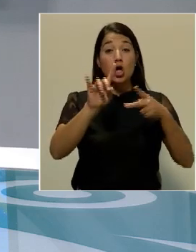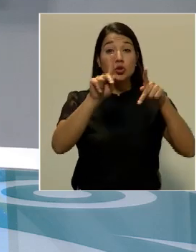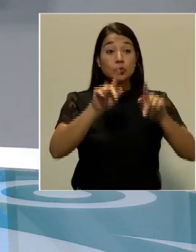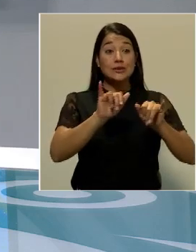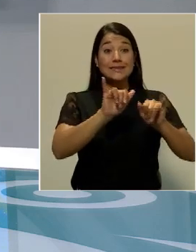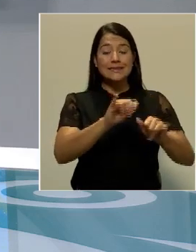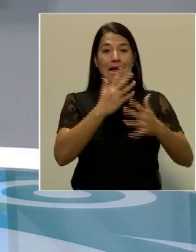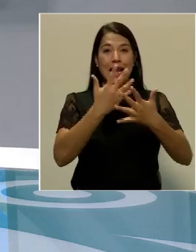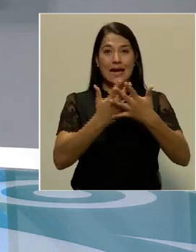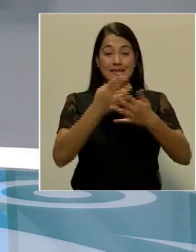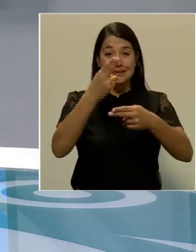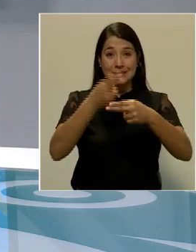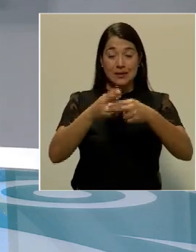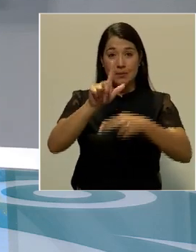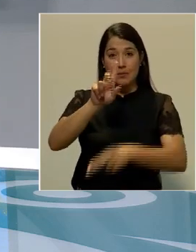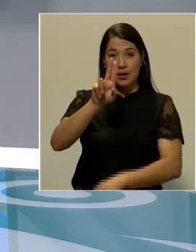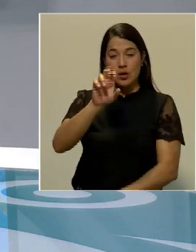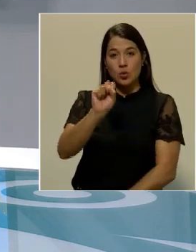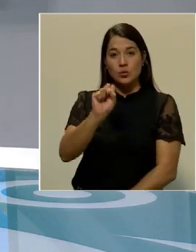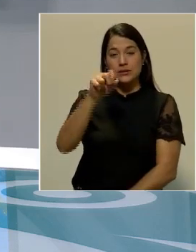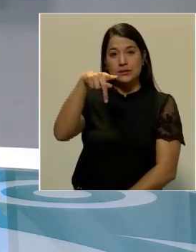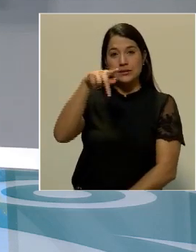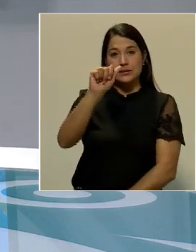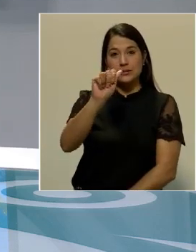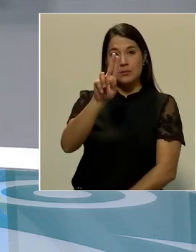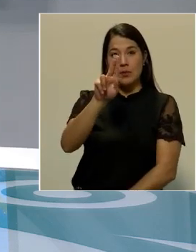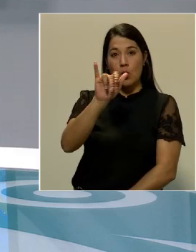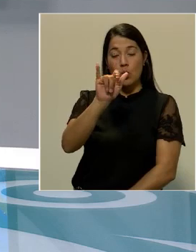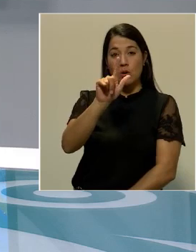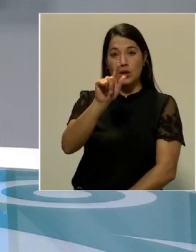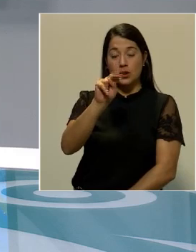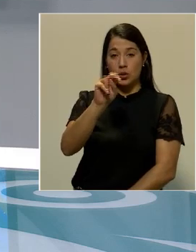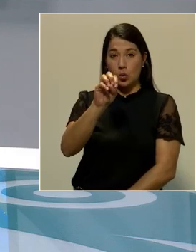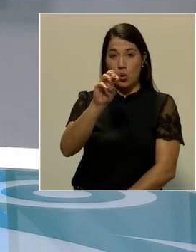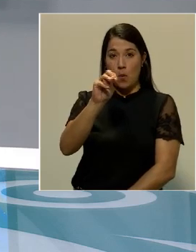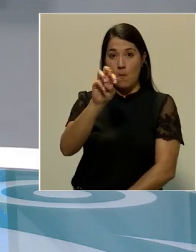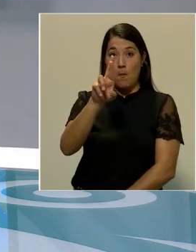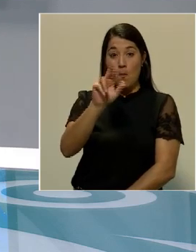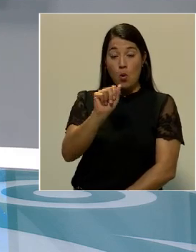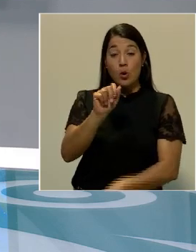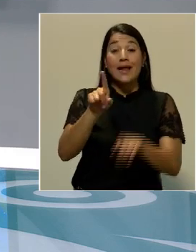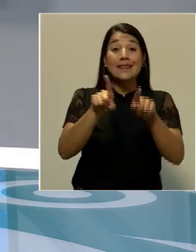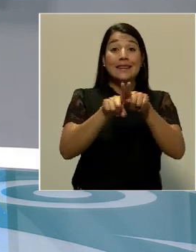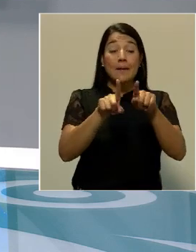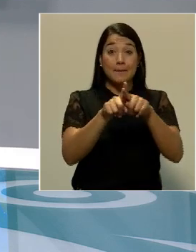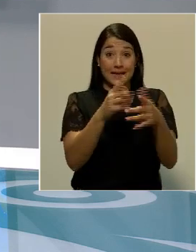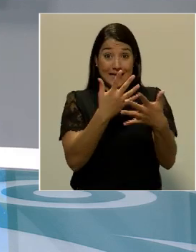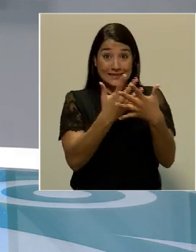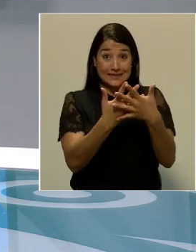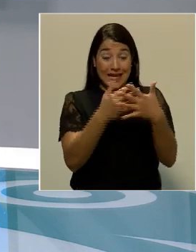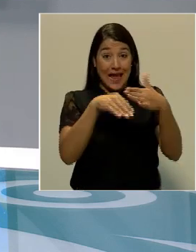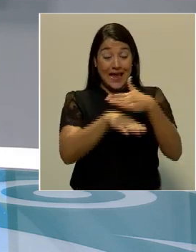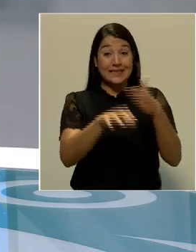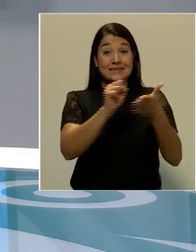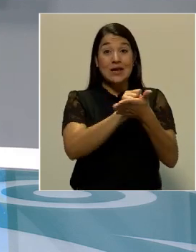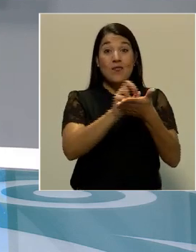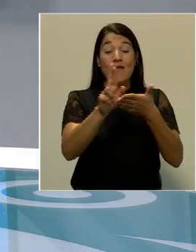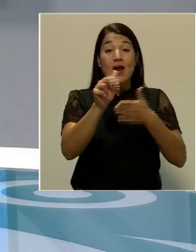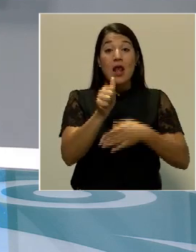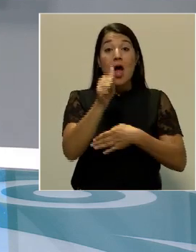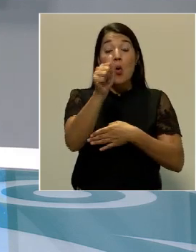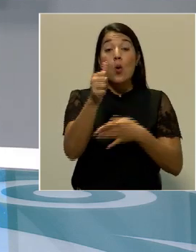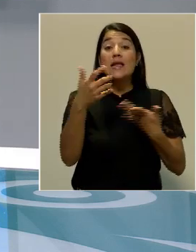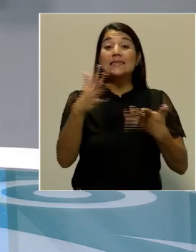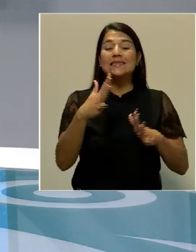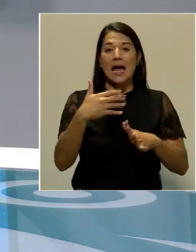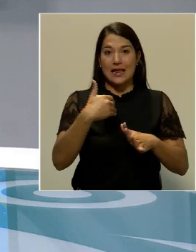de la cárcel Luis Paulino Mora. Además, el centro Luis Paulino Mora de San Rafael de Alajuela